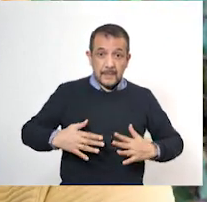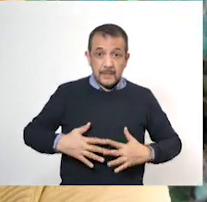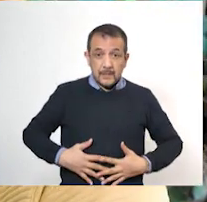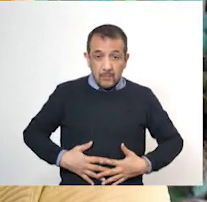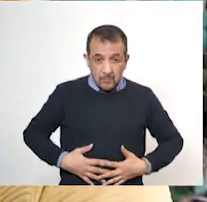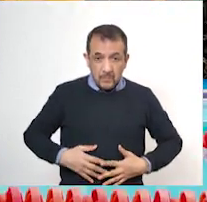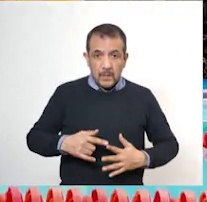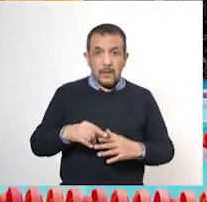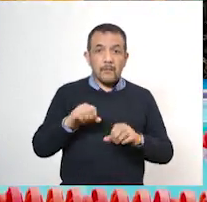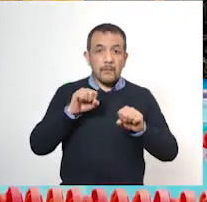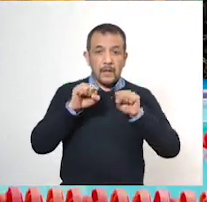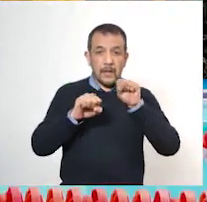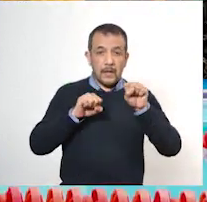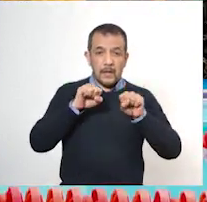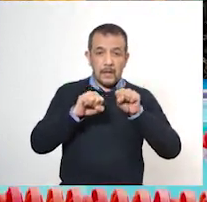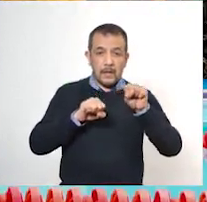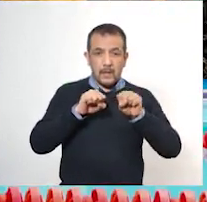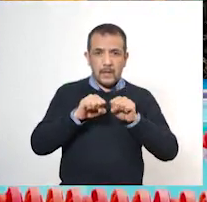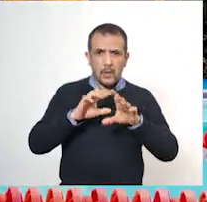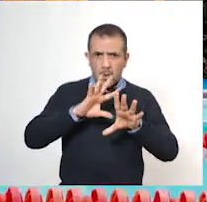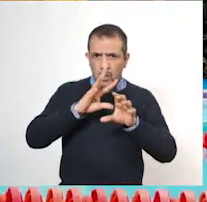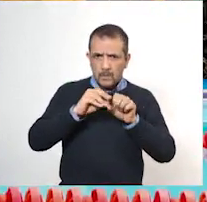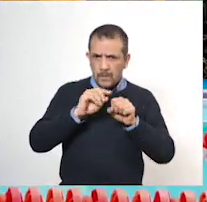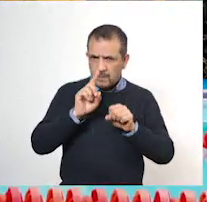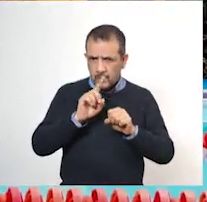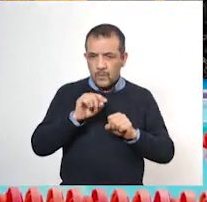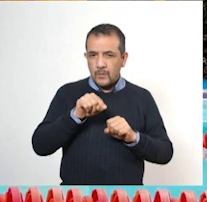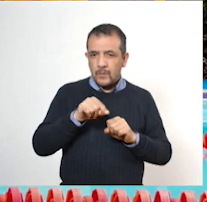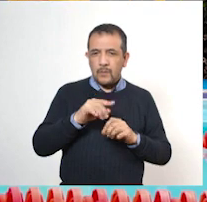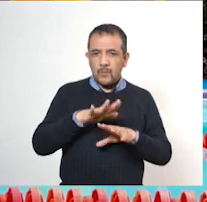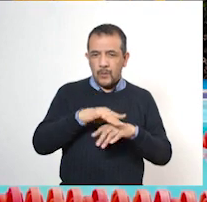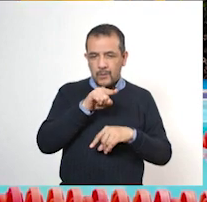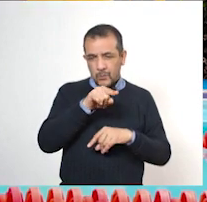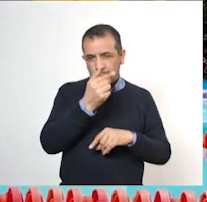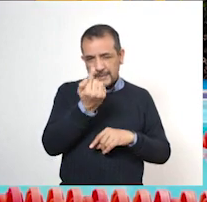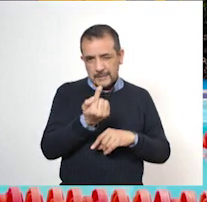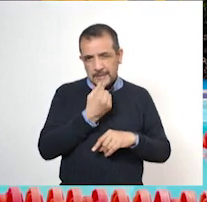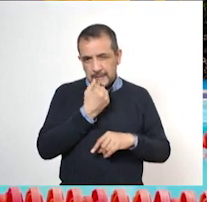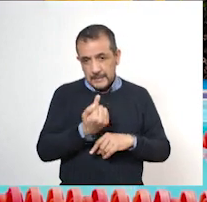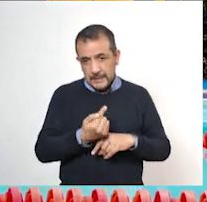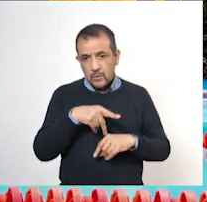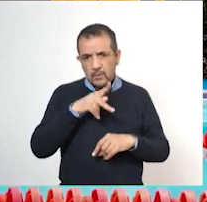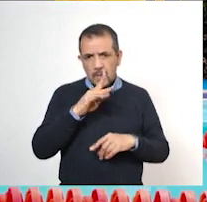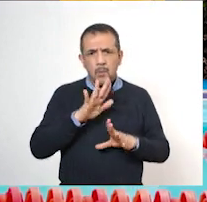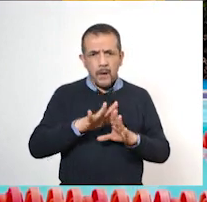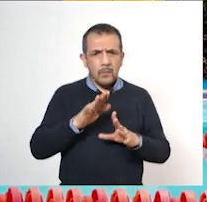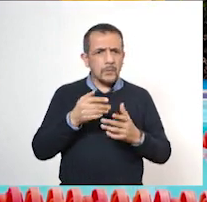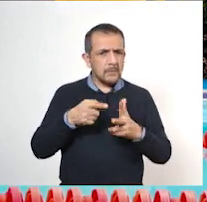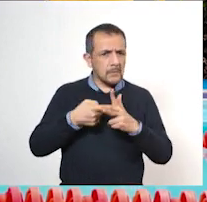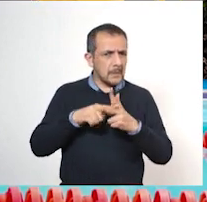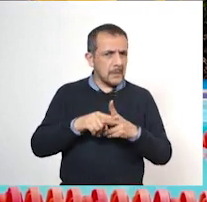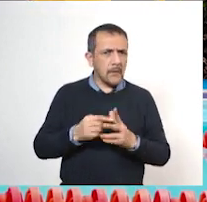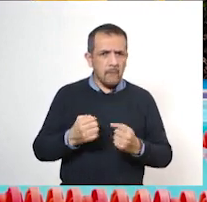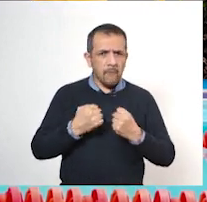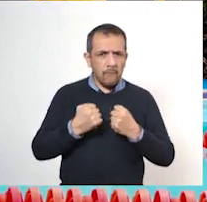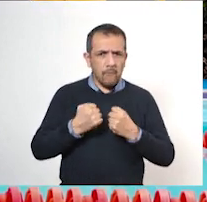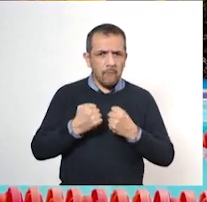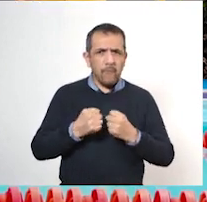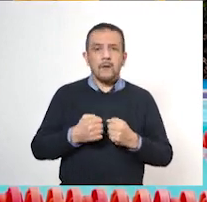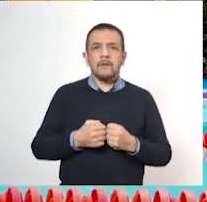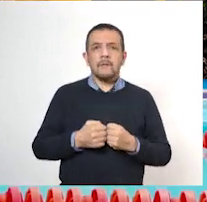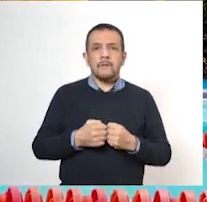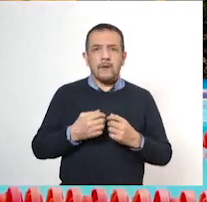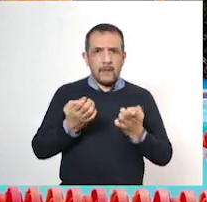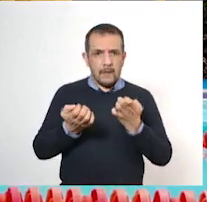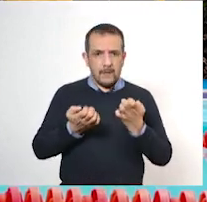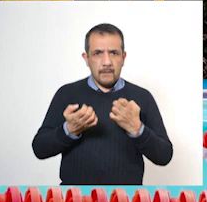trabajar bicicleta. Vamos a hacer una bicicleta, no va a ser completa por la edad, pero vamos a empezar a trabajar y a fortalecer.